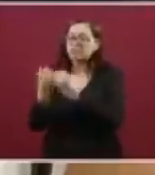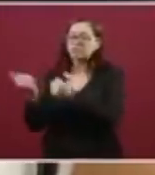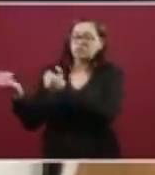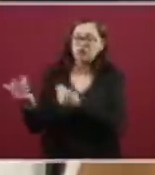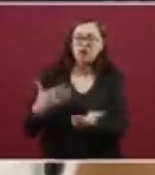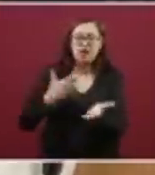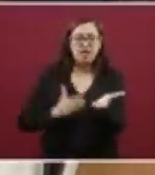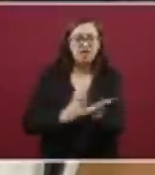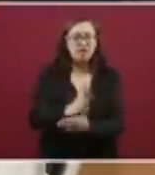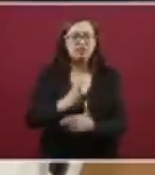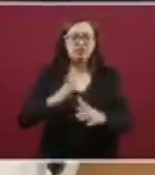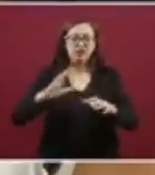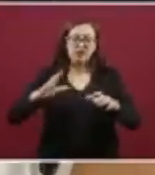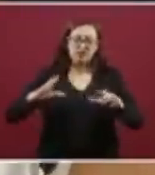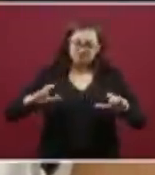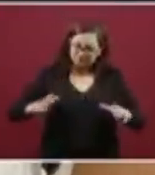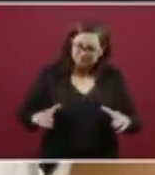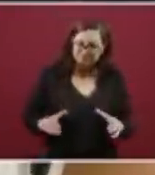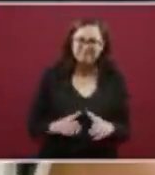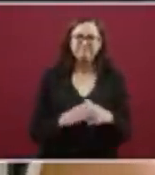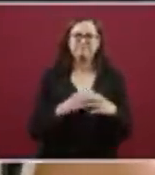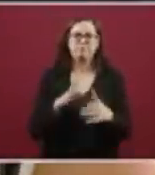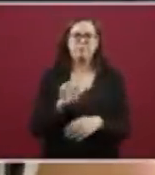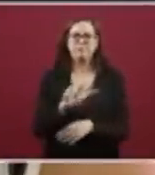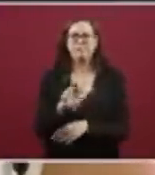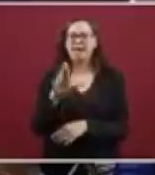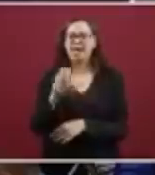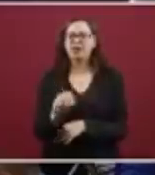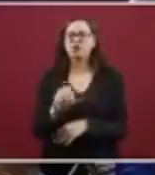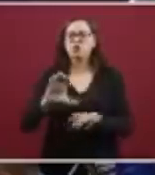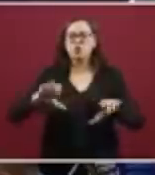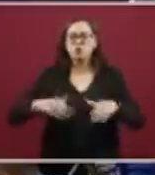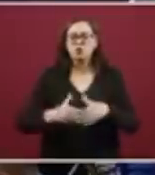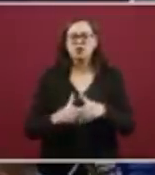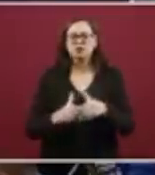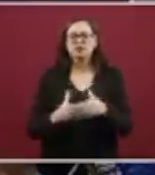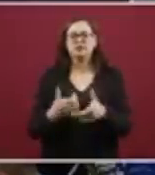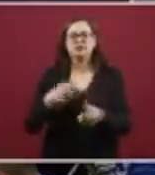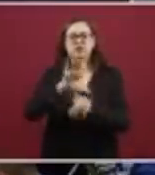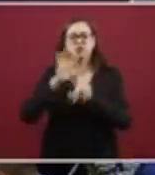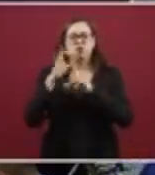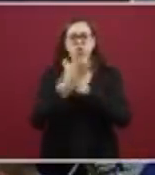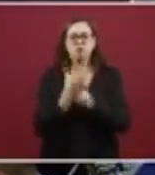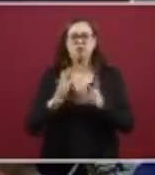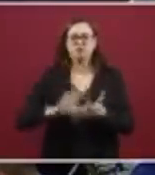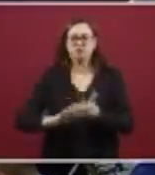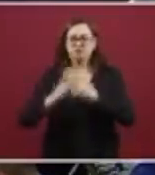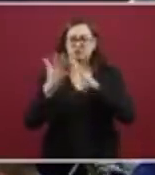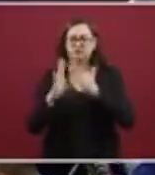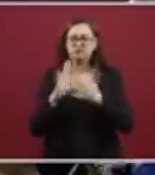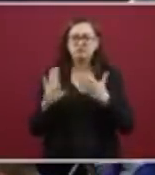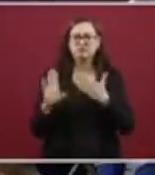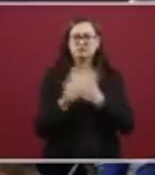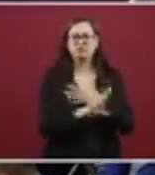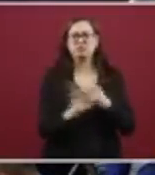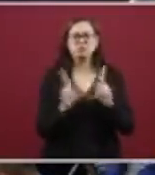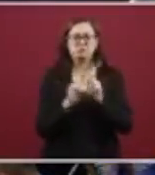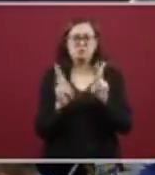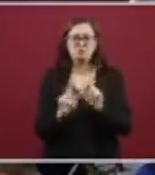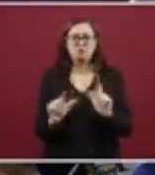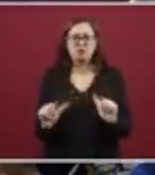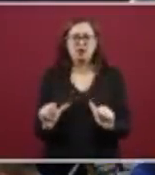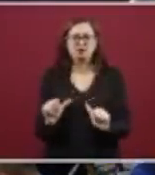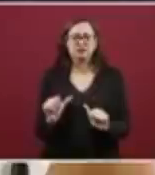las comunidades, en las colonias, comités contra la violencia y por la paz, sobre todo en los